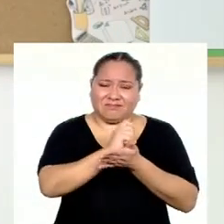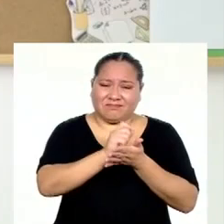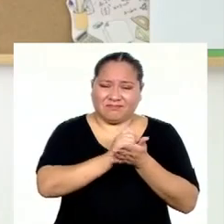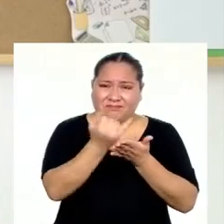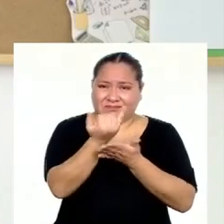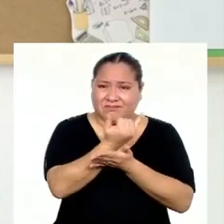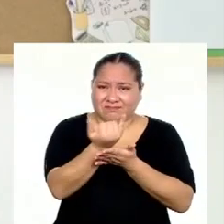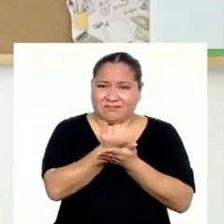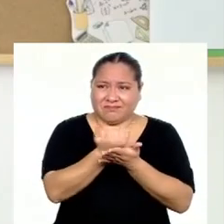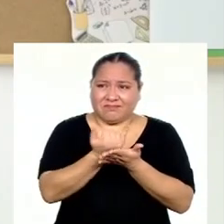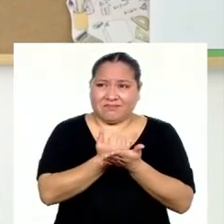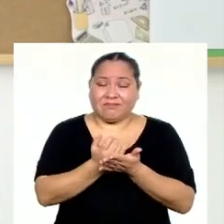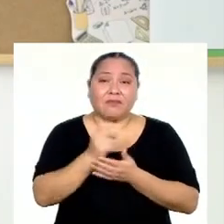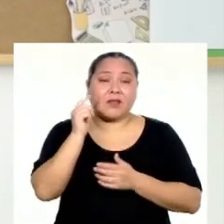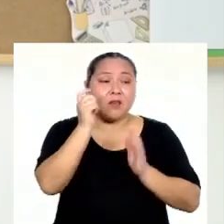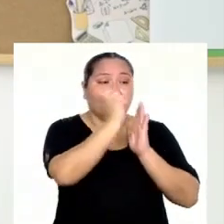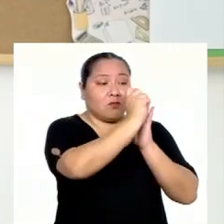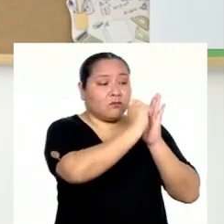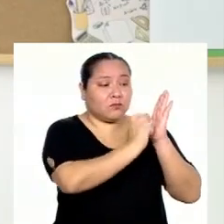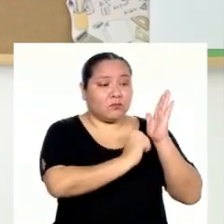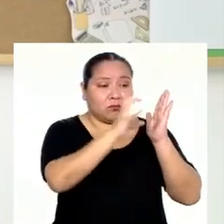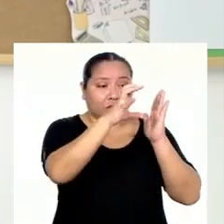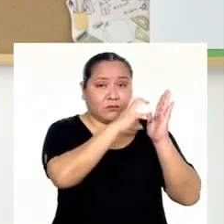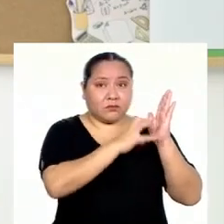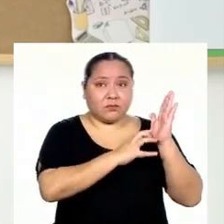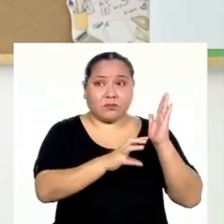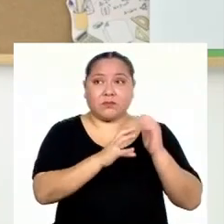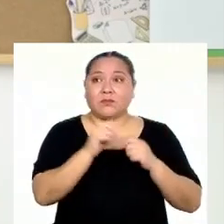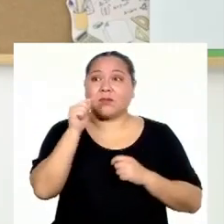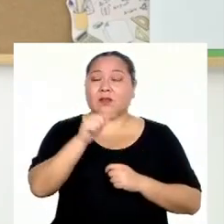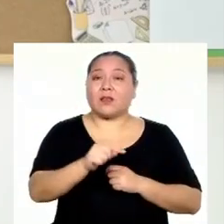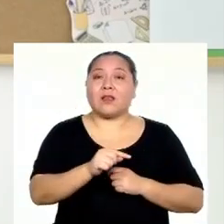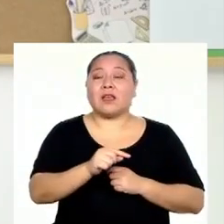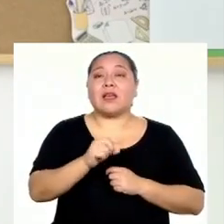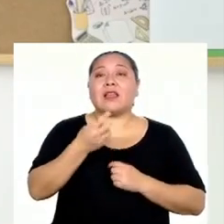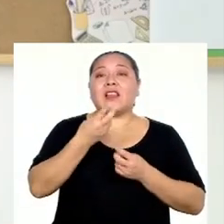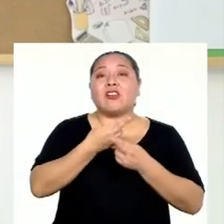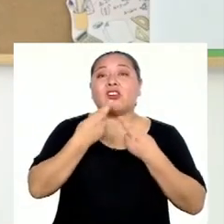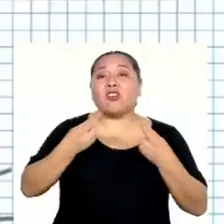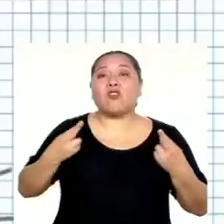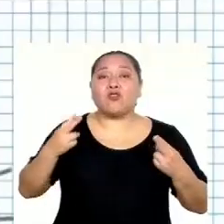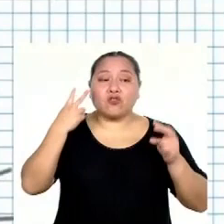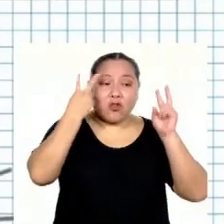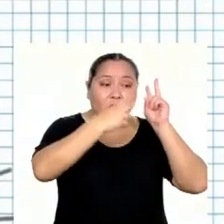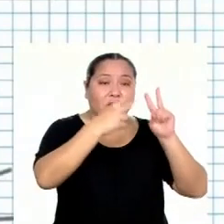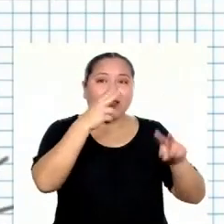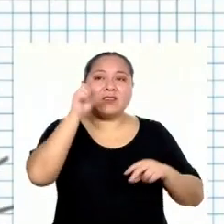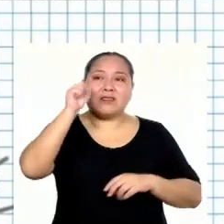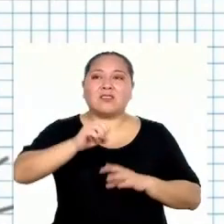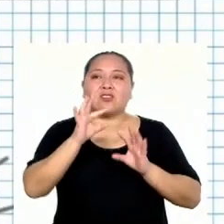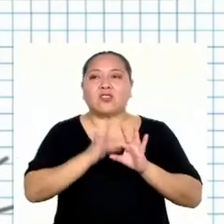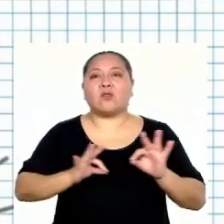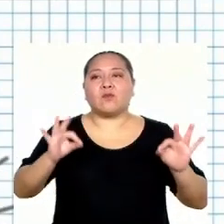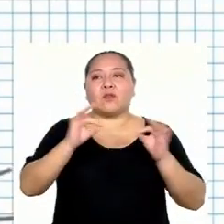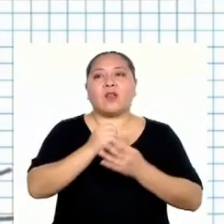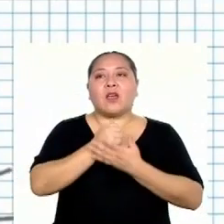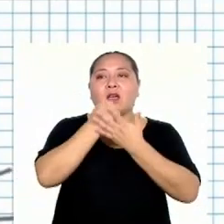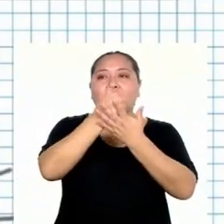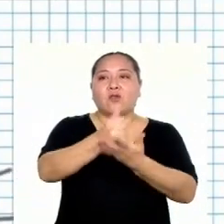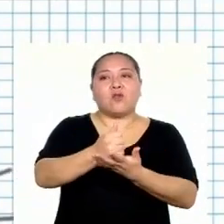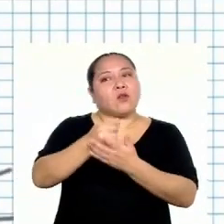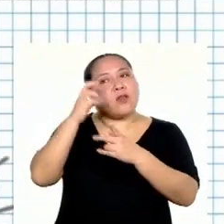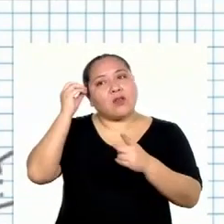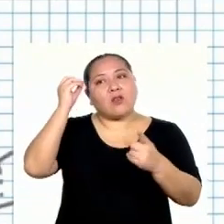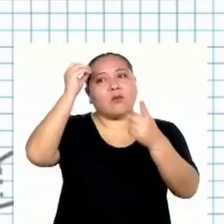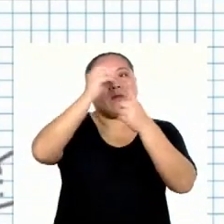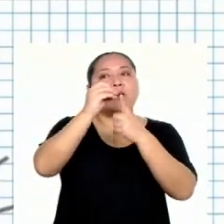instructivo a modo de infografía como hicimos hoy, los recursos visuales son importantes porque ayudan a cumplir el propósito